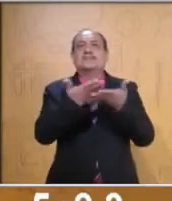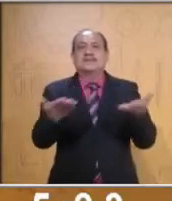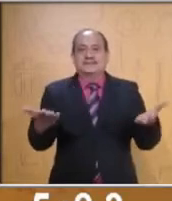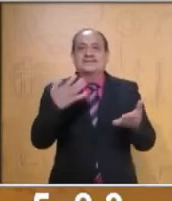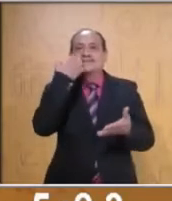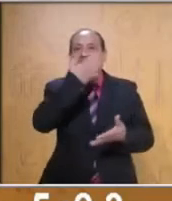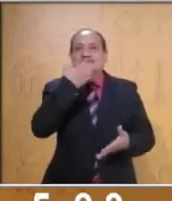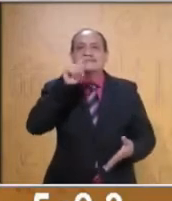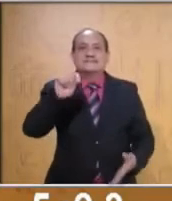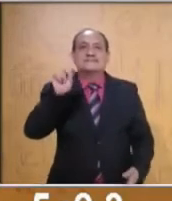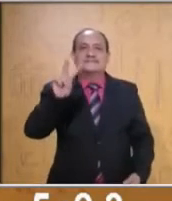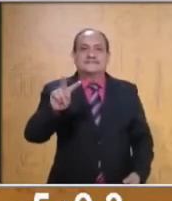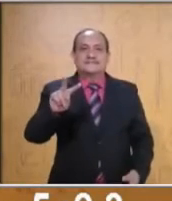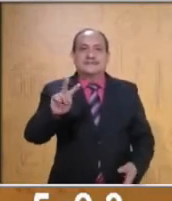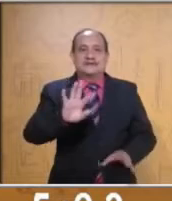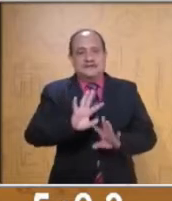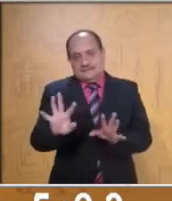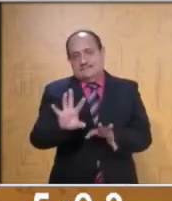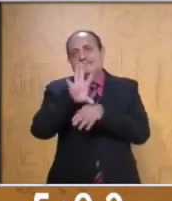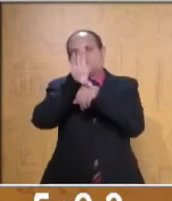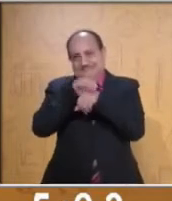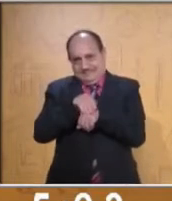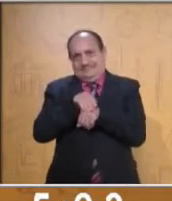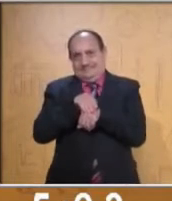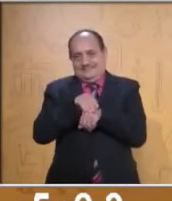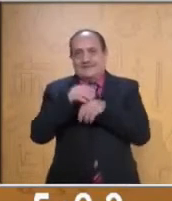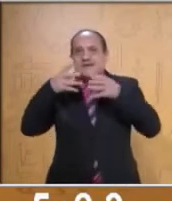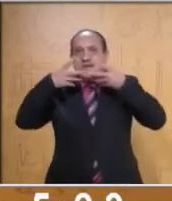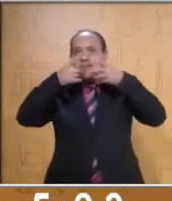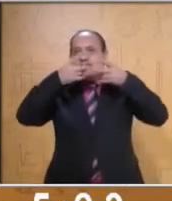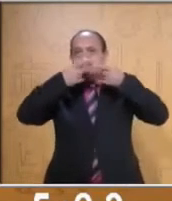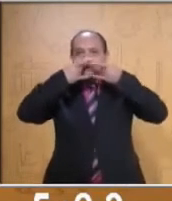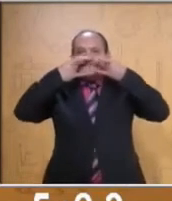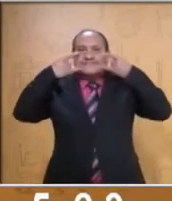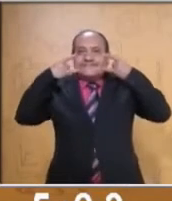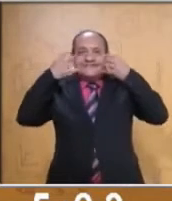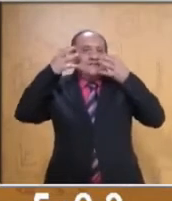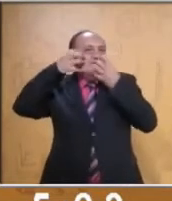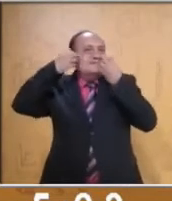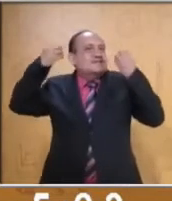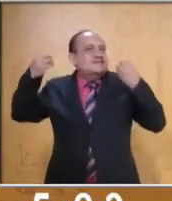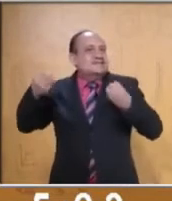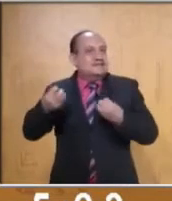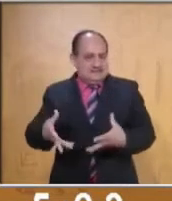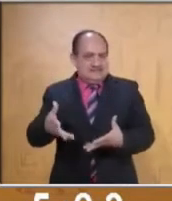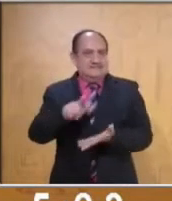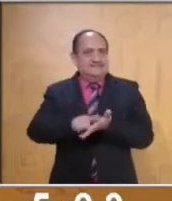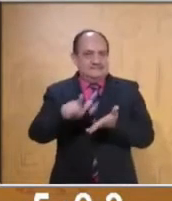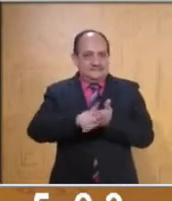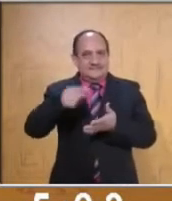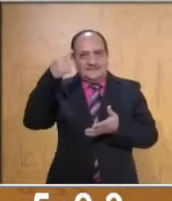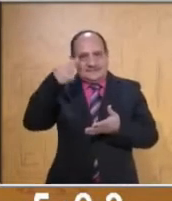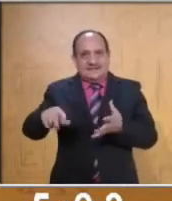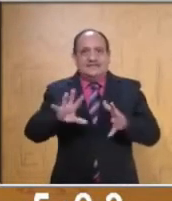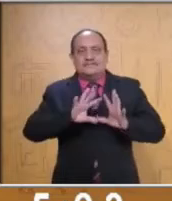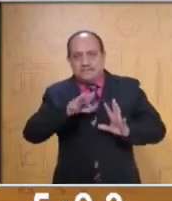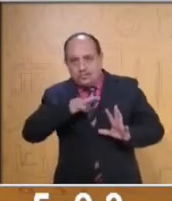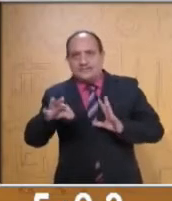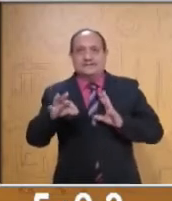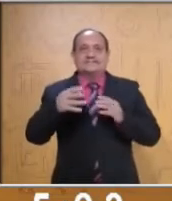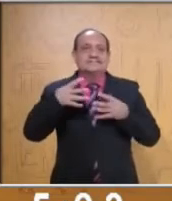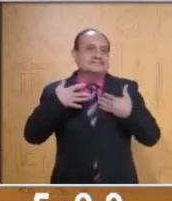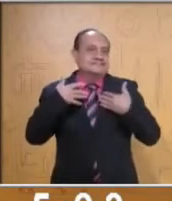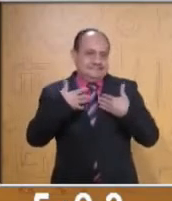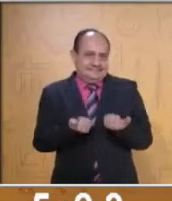Escuela TV. Voy a permitirme retirar mis elementos de higiene para que nos podamos